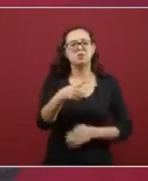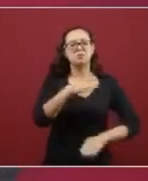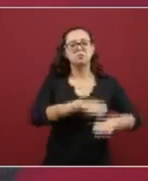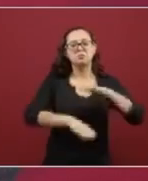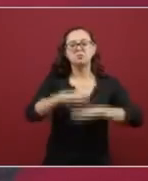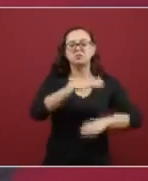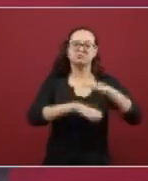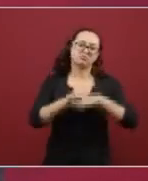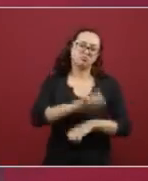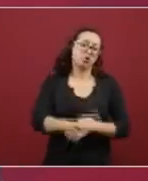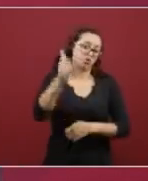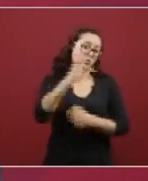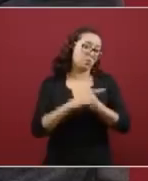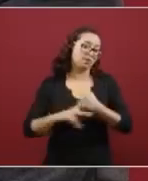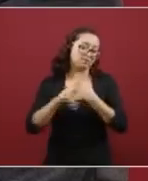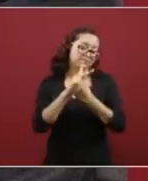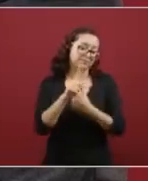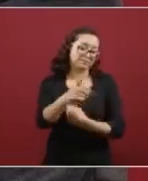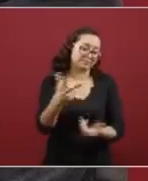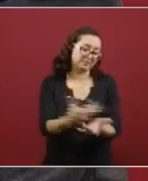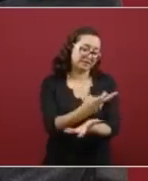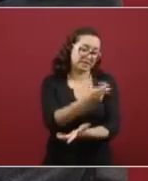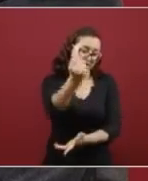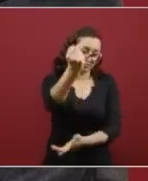comercializadora extranjera.